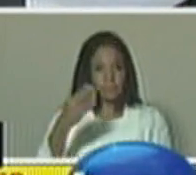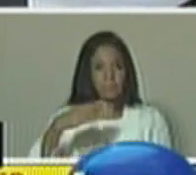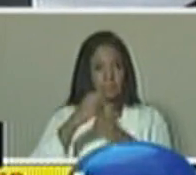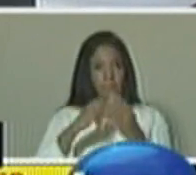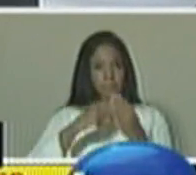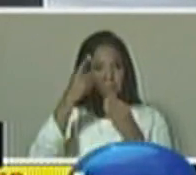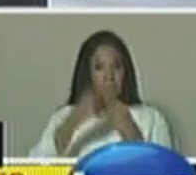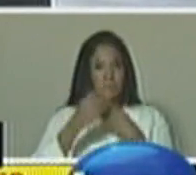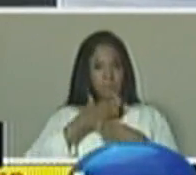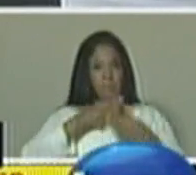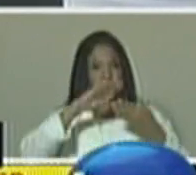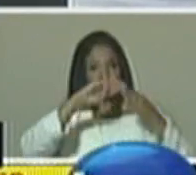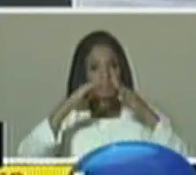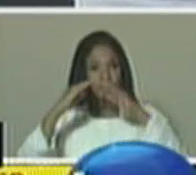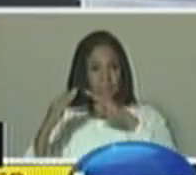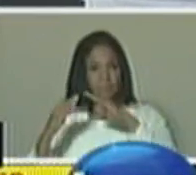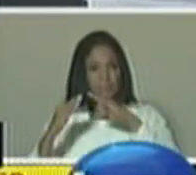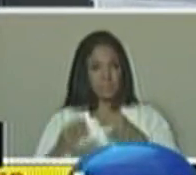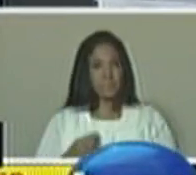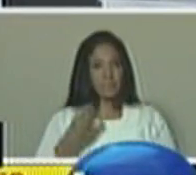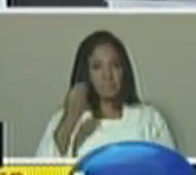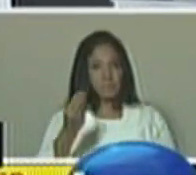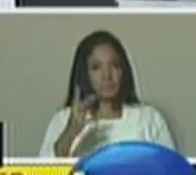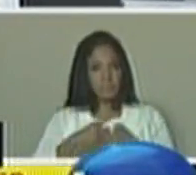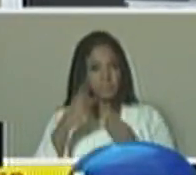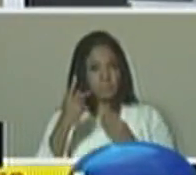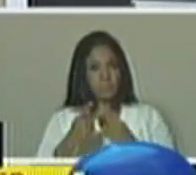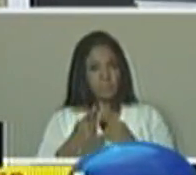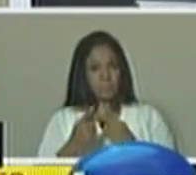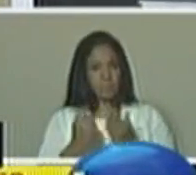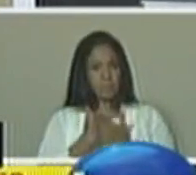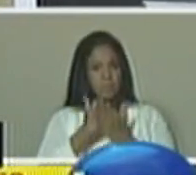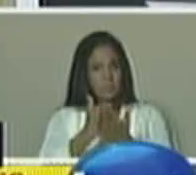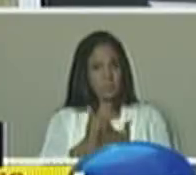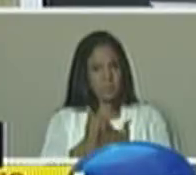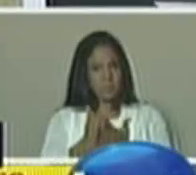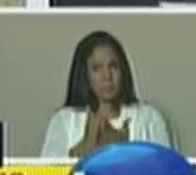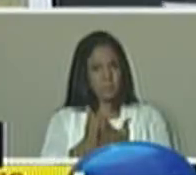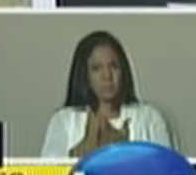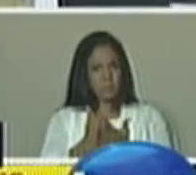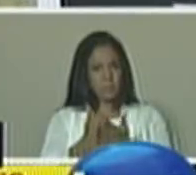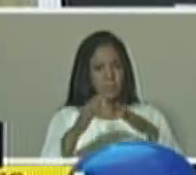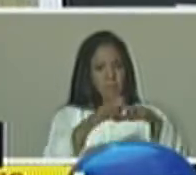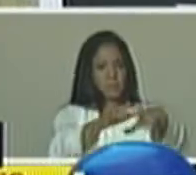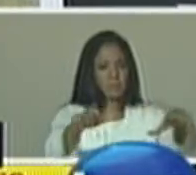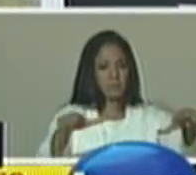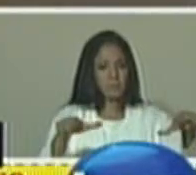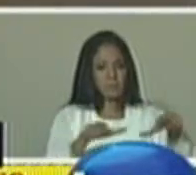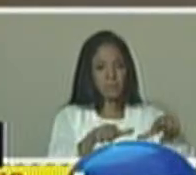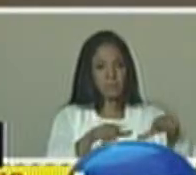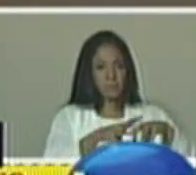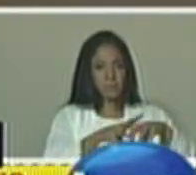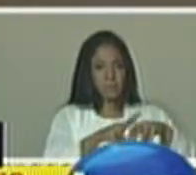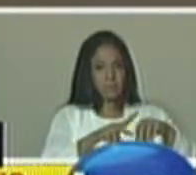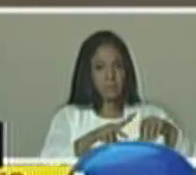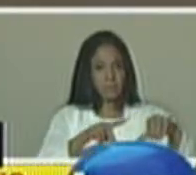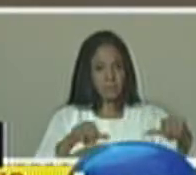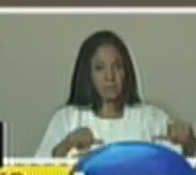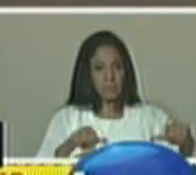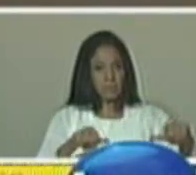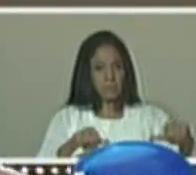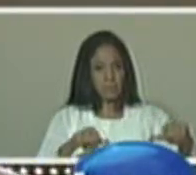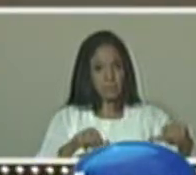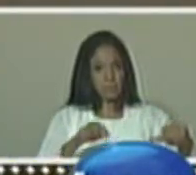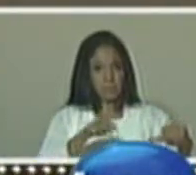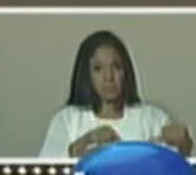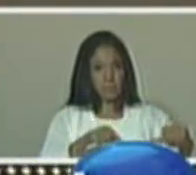proyecto en mi comunidad, invertiría en un proyecto que beneficie el sector agropecuario. El sector